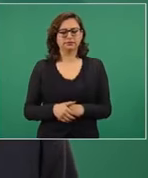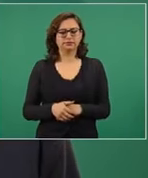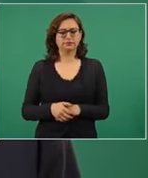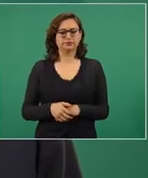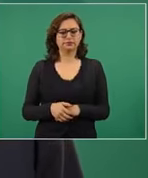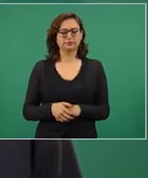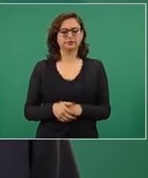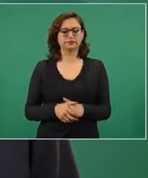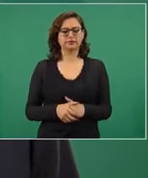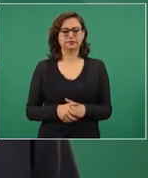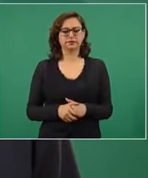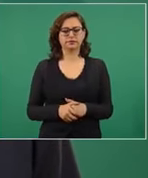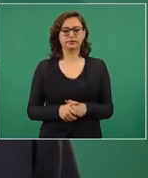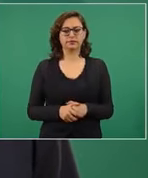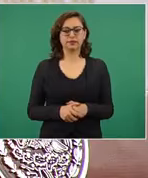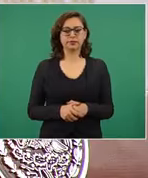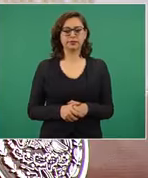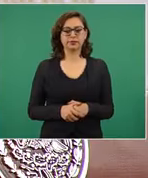Incluso